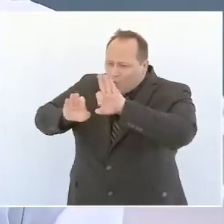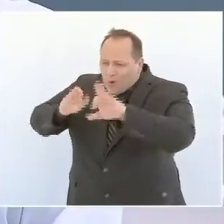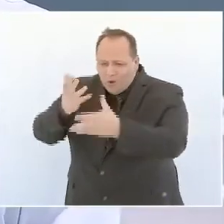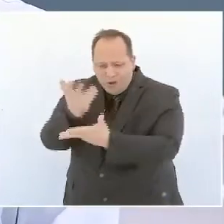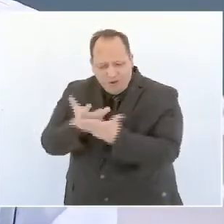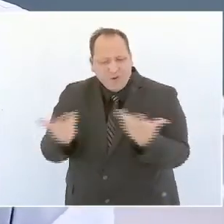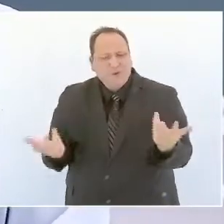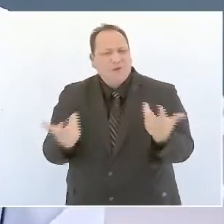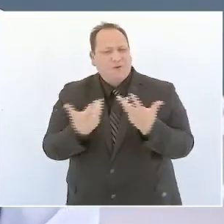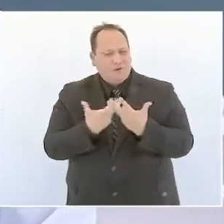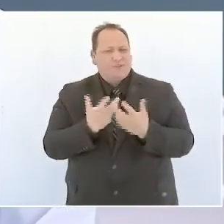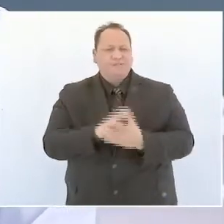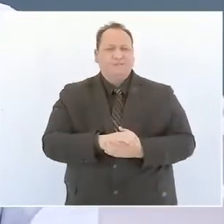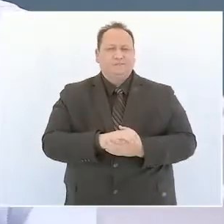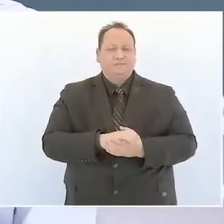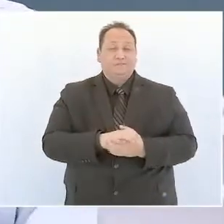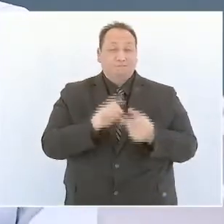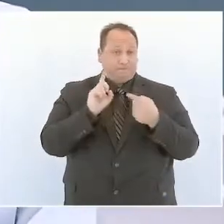El otro pie